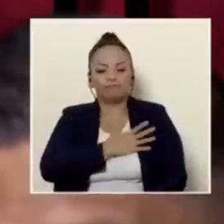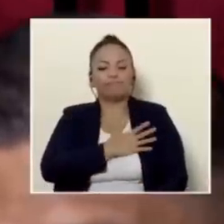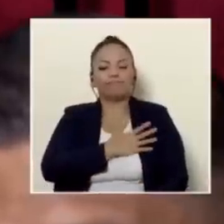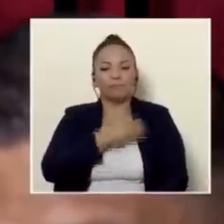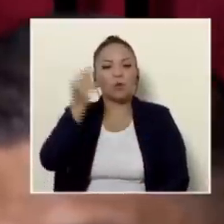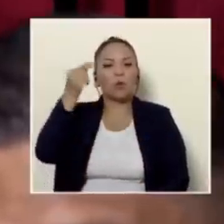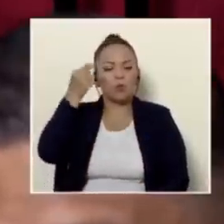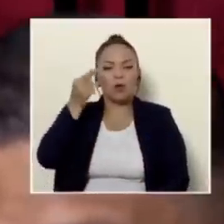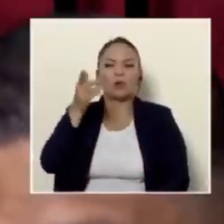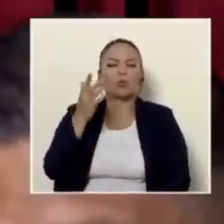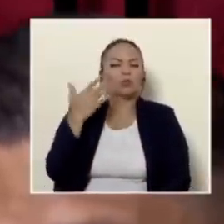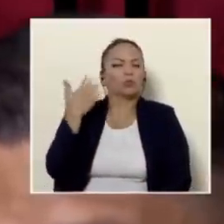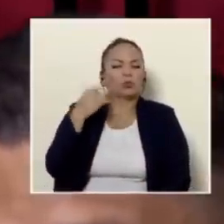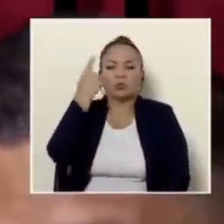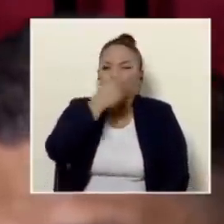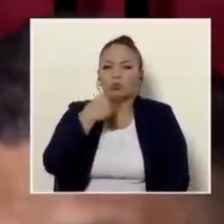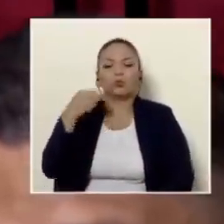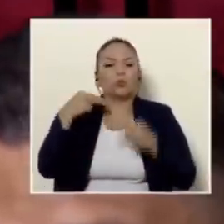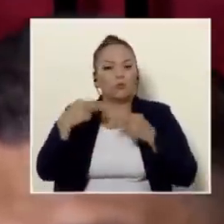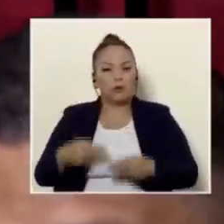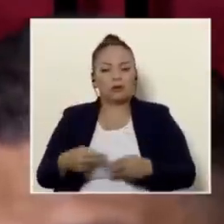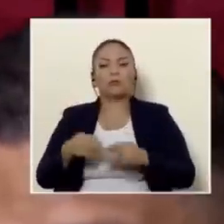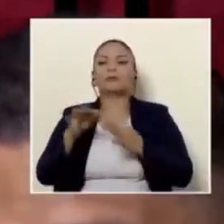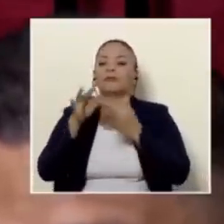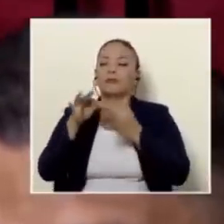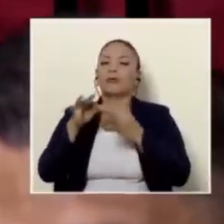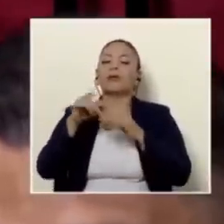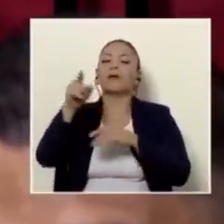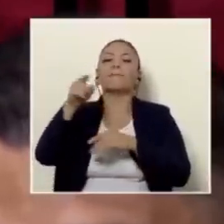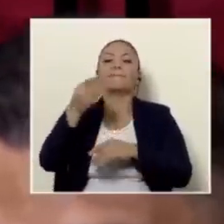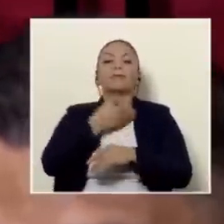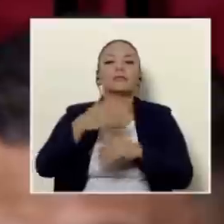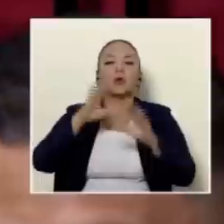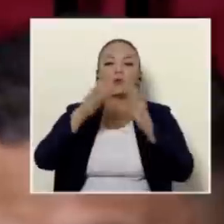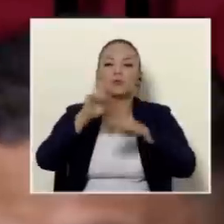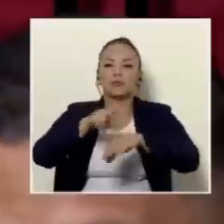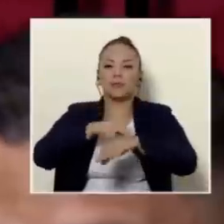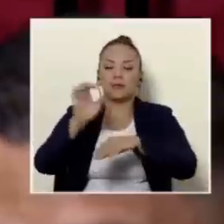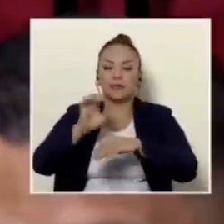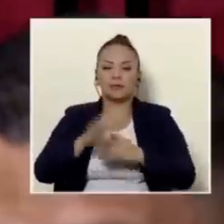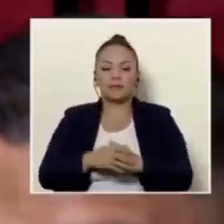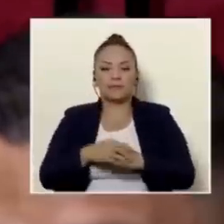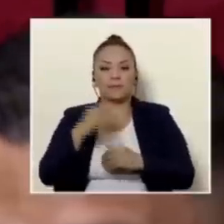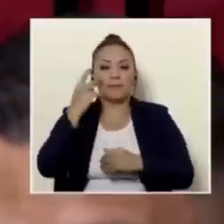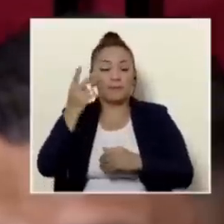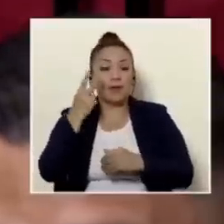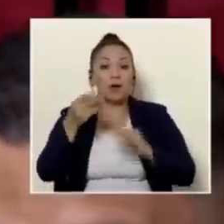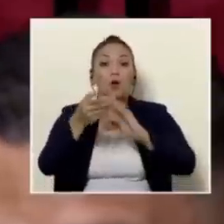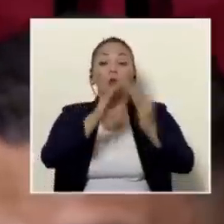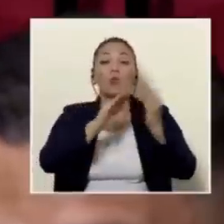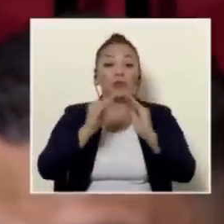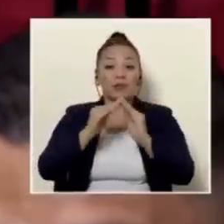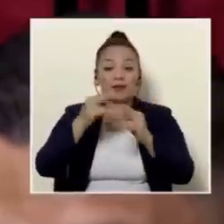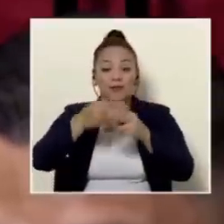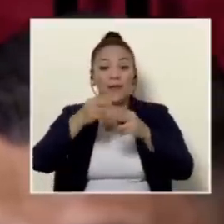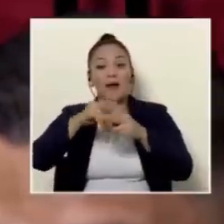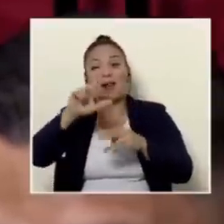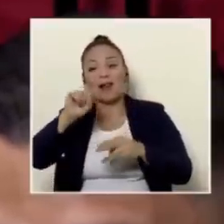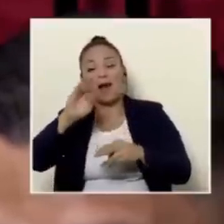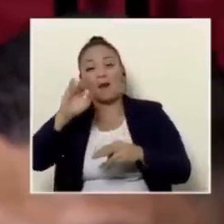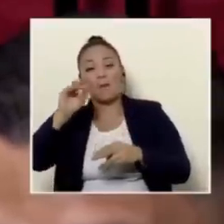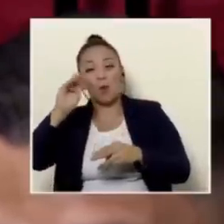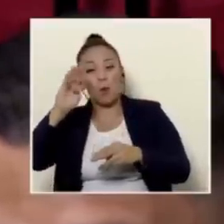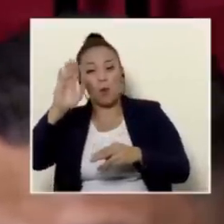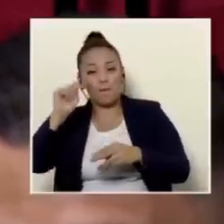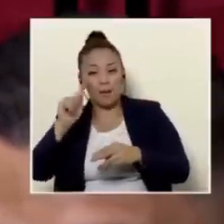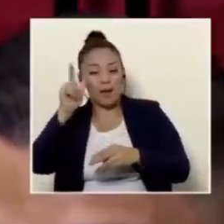que yo sé que está con rostro humano, especialmente con el presidente de la Comisión de Emergencia que está por acá. La comunidad de La Bomba, en Limón,